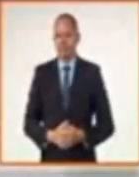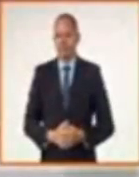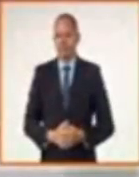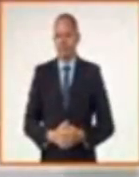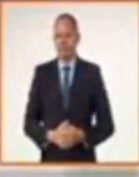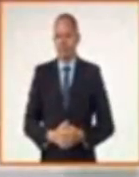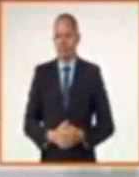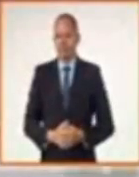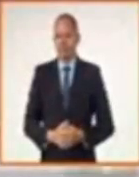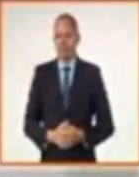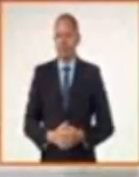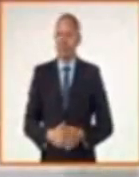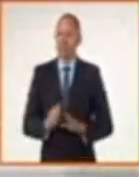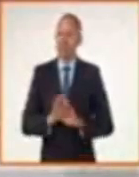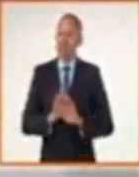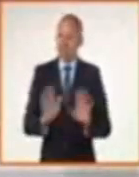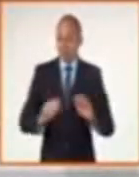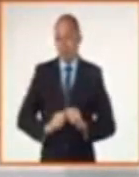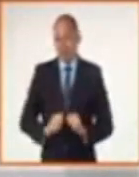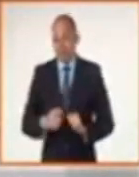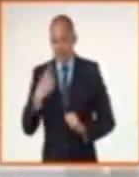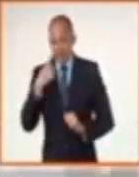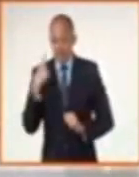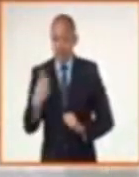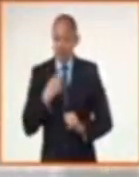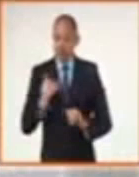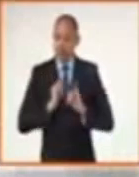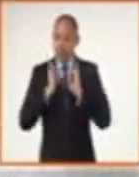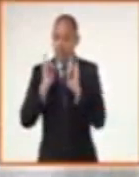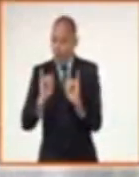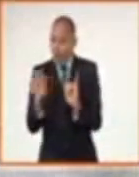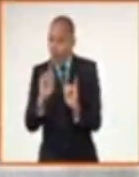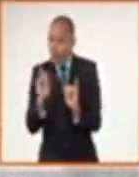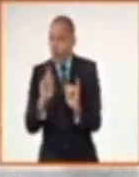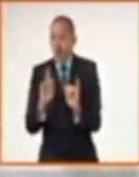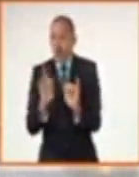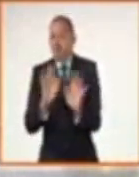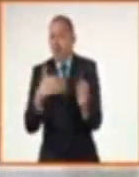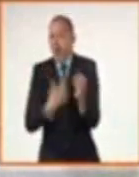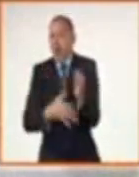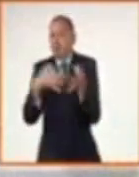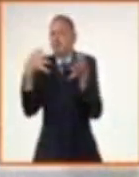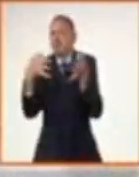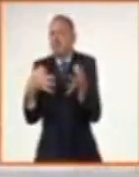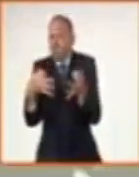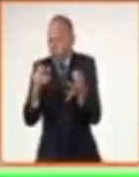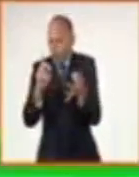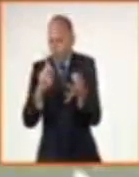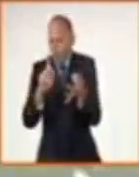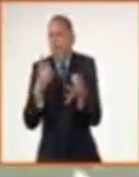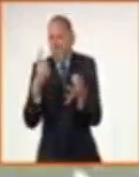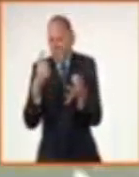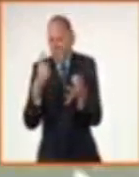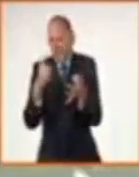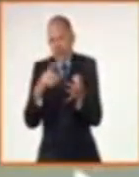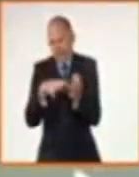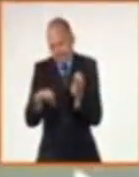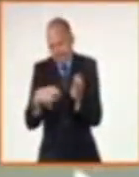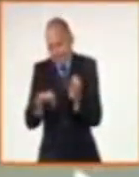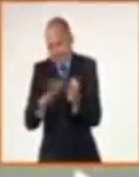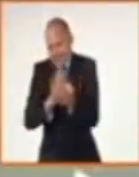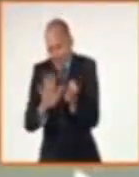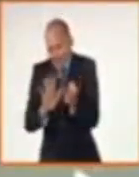señala, vamos a dar una información preliminar de las elecciones de diputados a la Asamblea Nacional del Poder